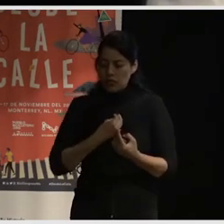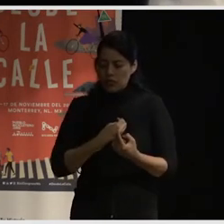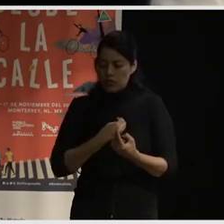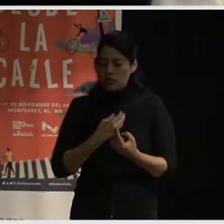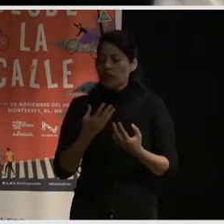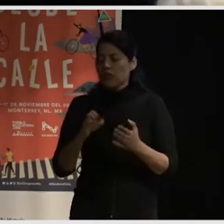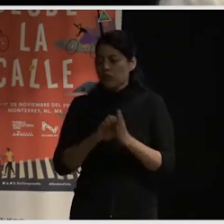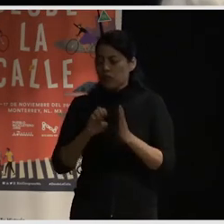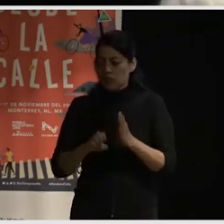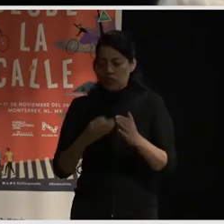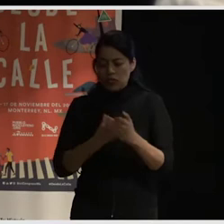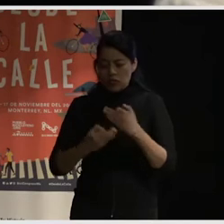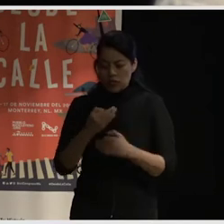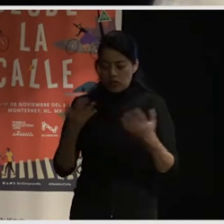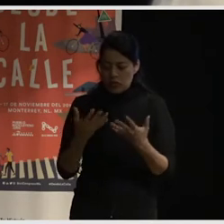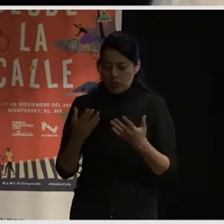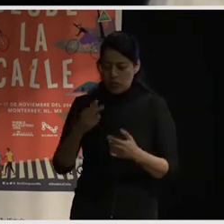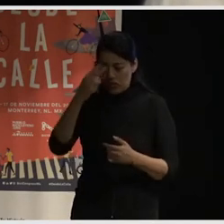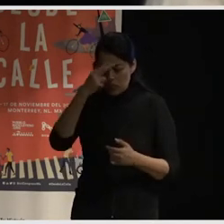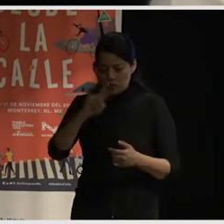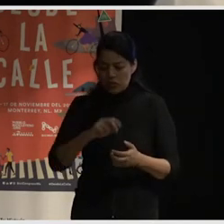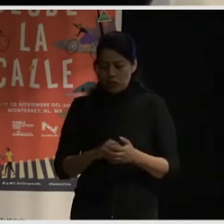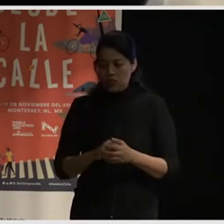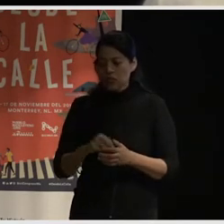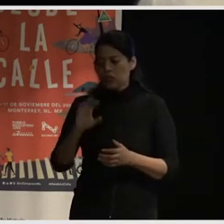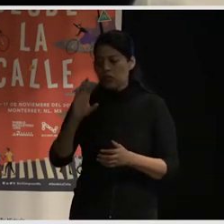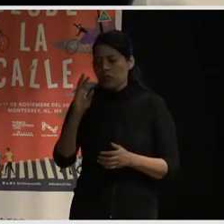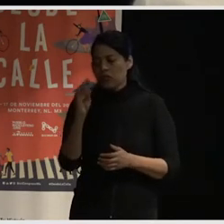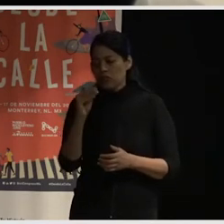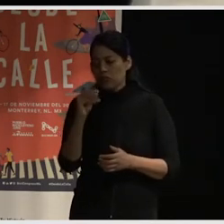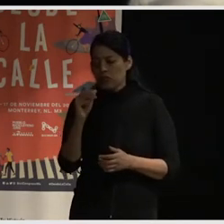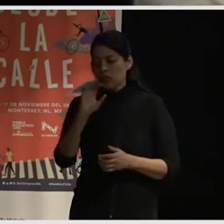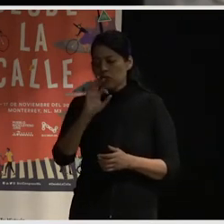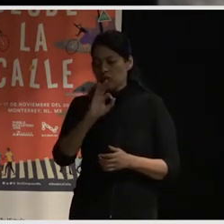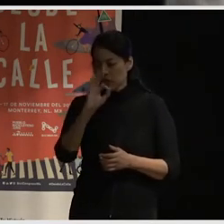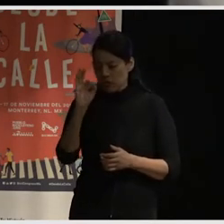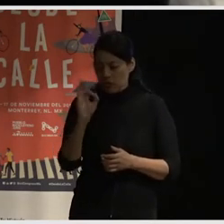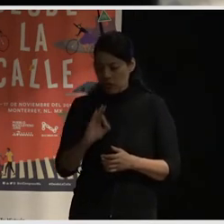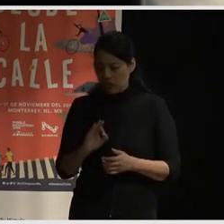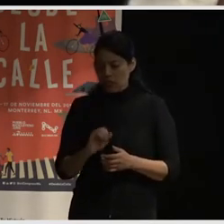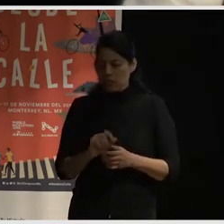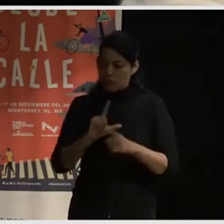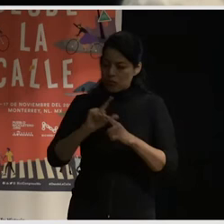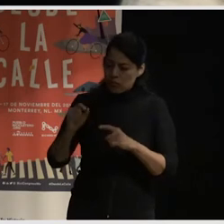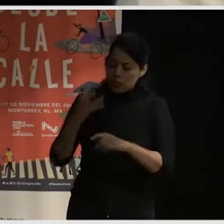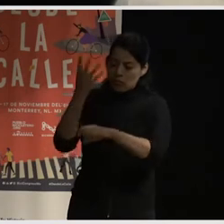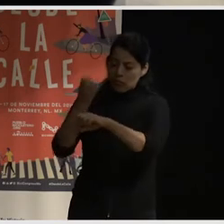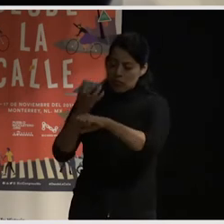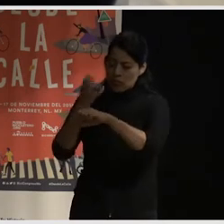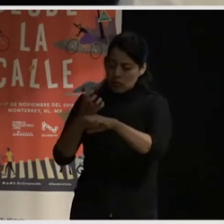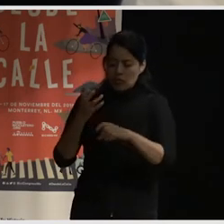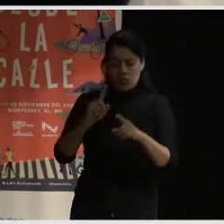rendidores por ejemplo todo lo que hacemos aquí en méxico que es como el 90 por ciento de lo que hacemos en méxico pero que se va para eeuu o que se va para canadá